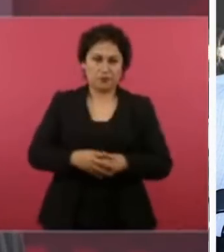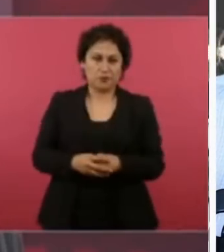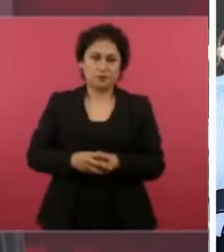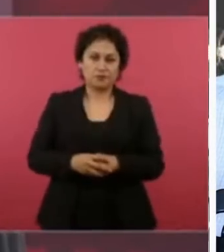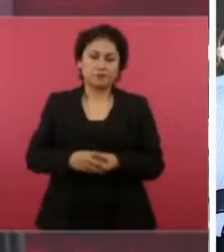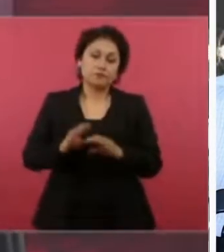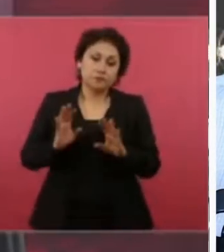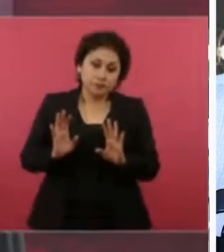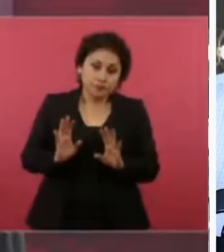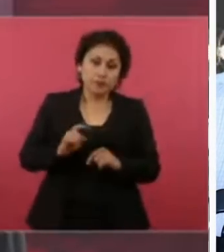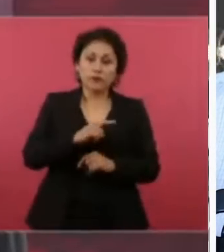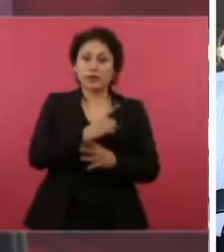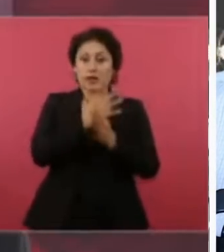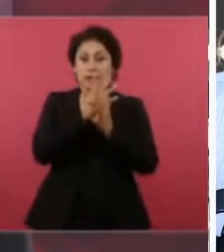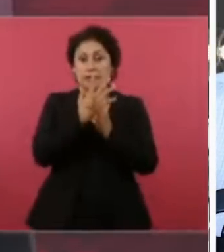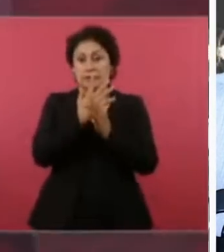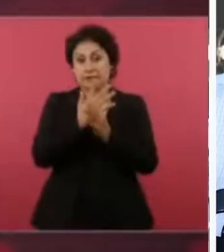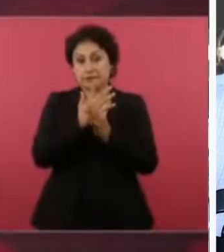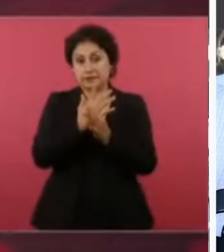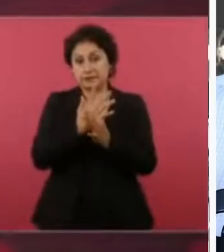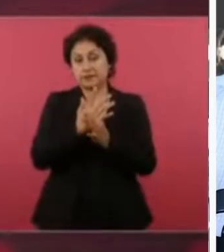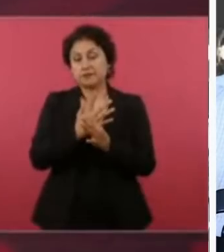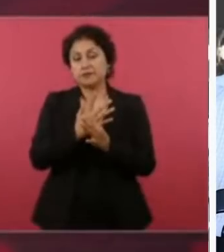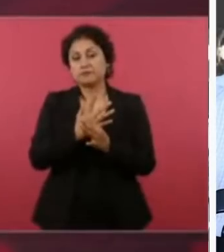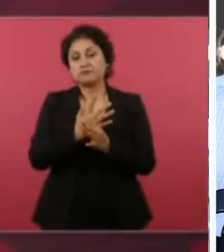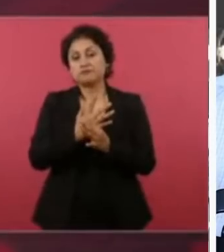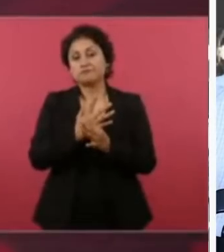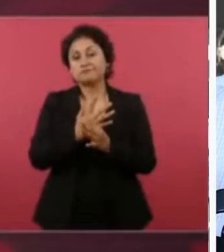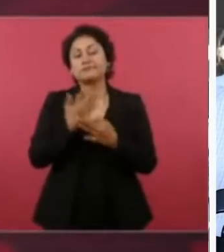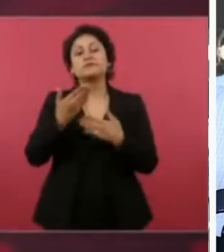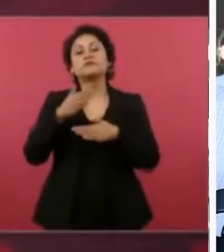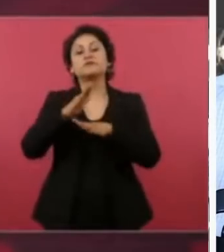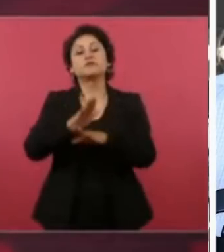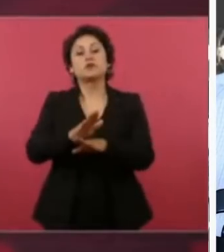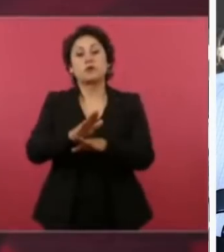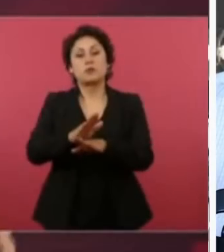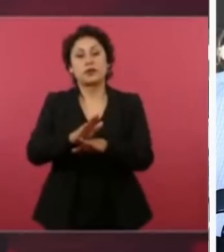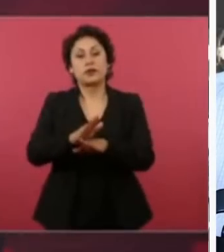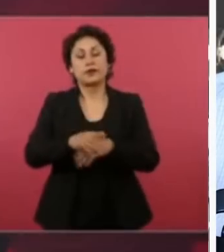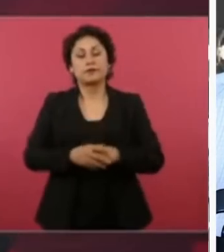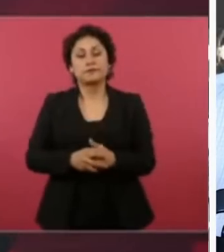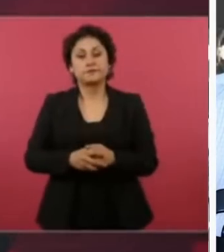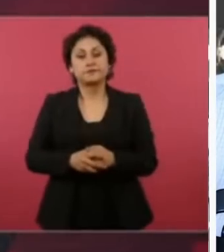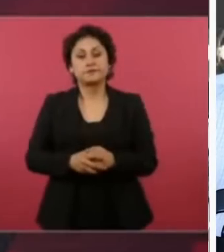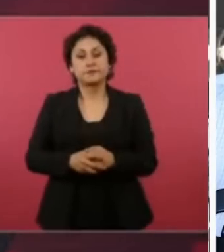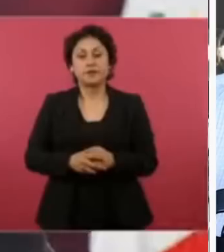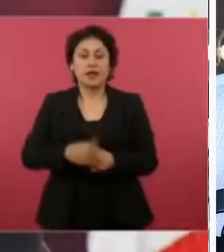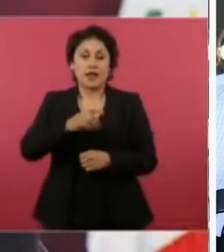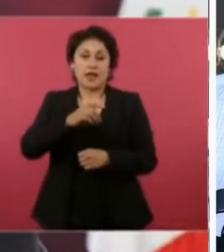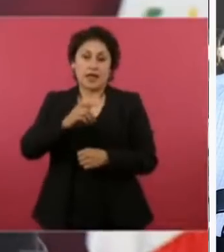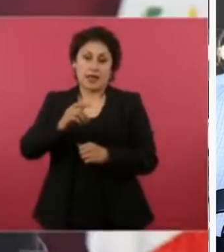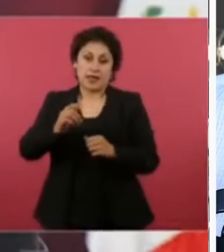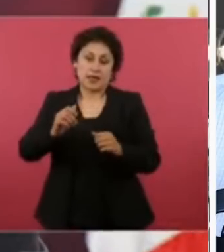Él dice que tuvo que ver con la movilización de elementos del